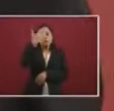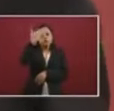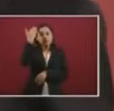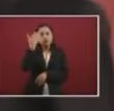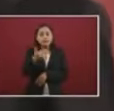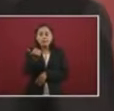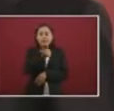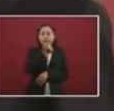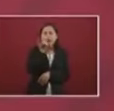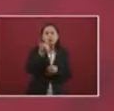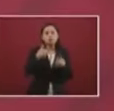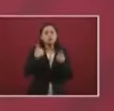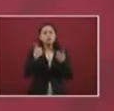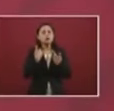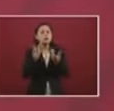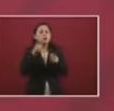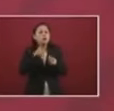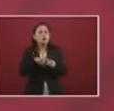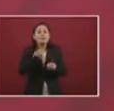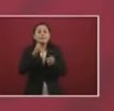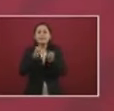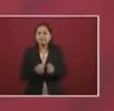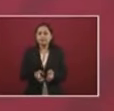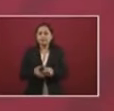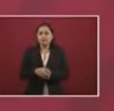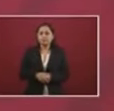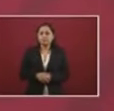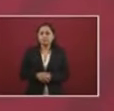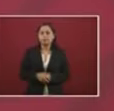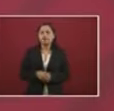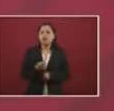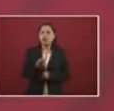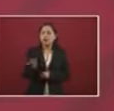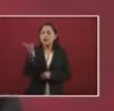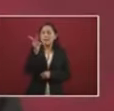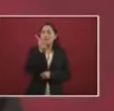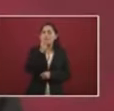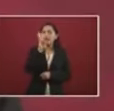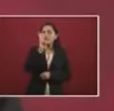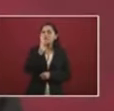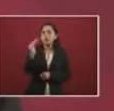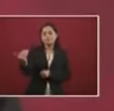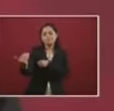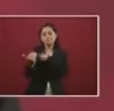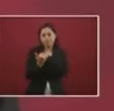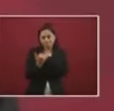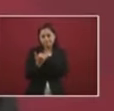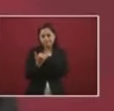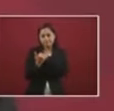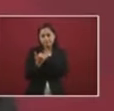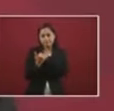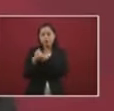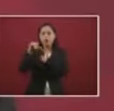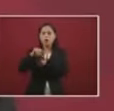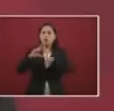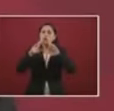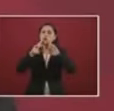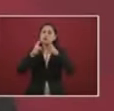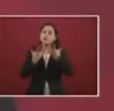jóvenes de Ayotzinapa. Me pidieron los padres, las madres, este encuentro con el